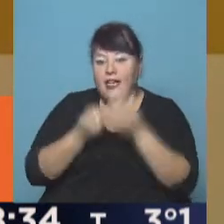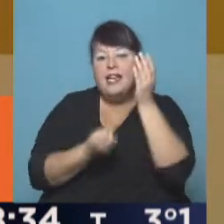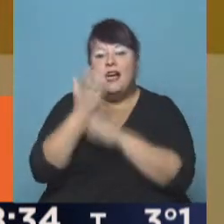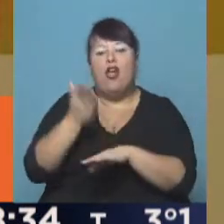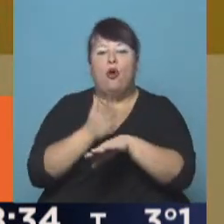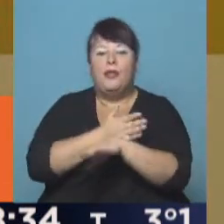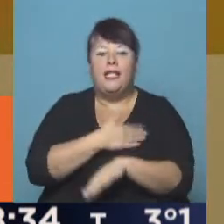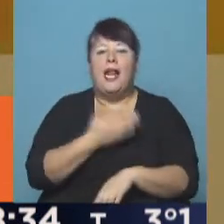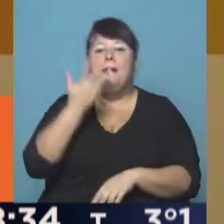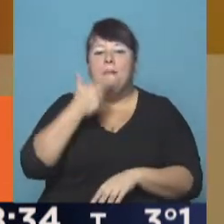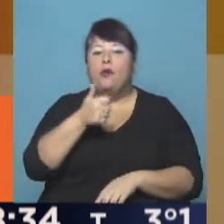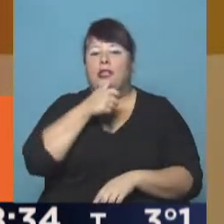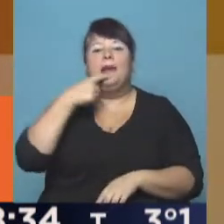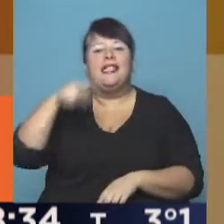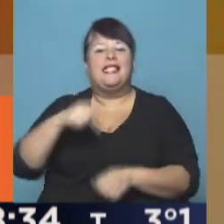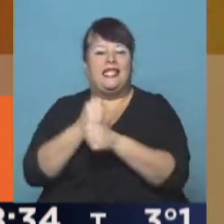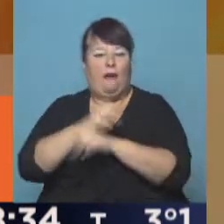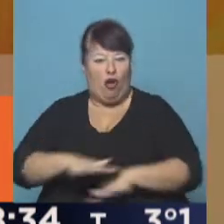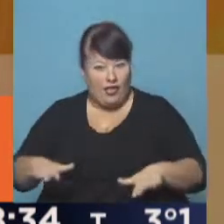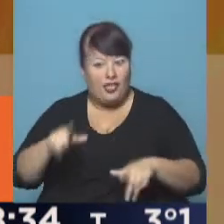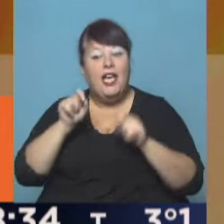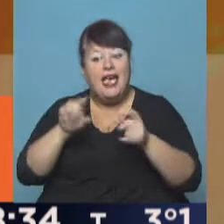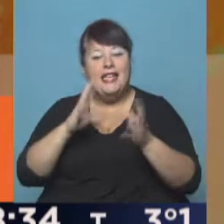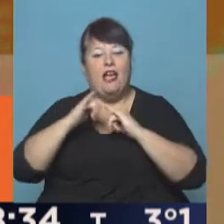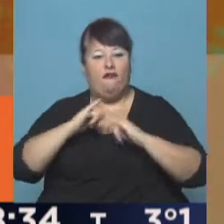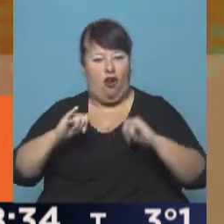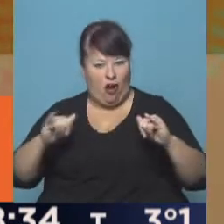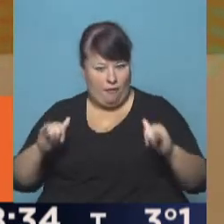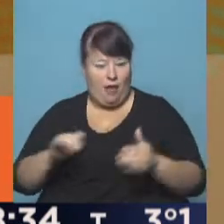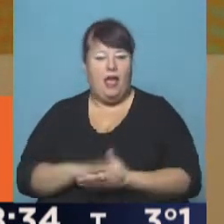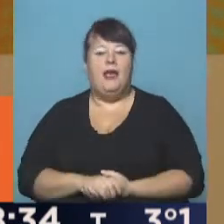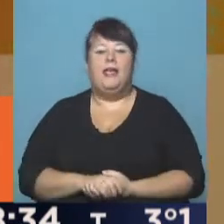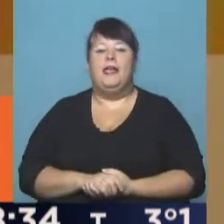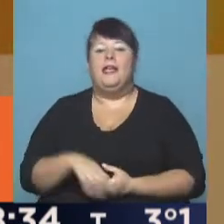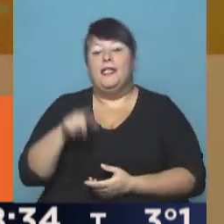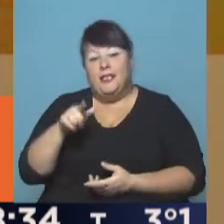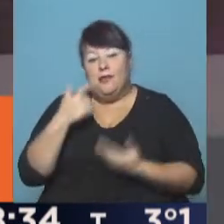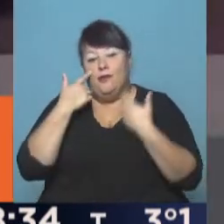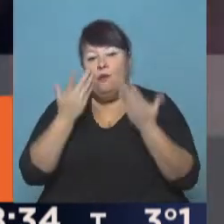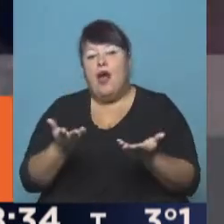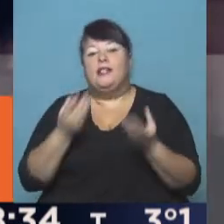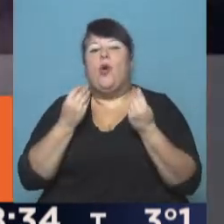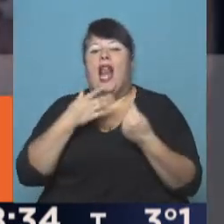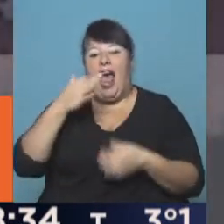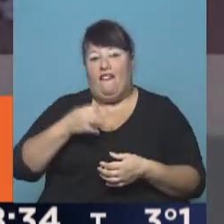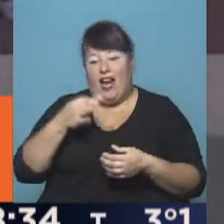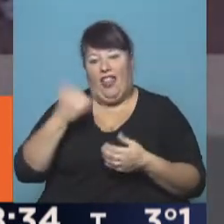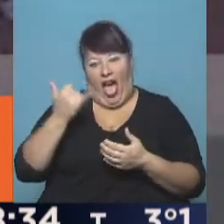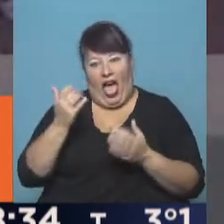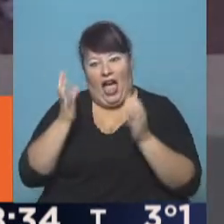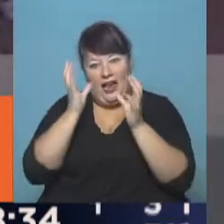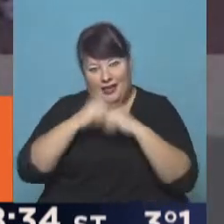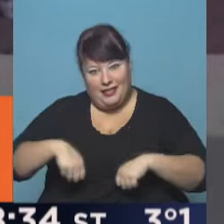documental me gusta el mate sin trabajo infantil bien que es parte de esa campaña en donde básicamente mostramos cuál es la realidad que esconde